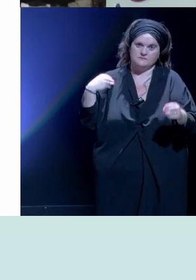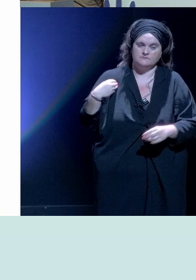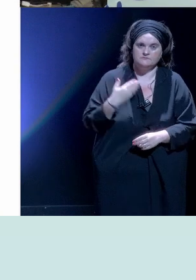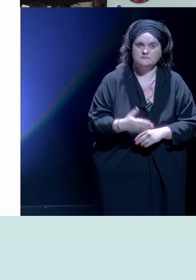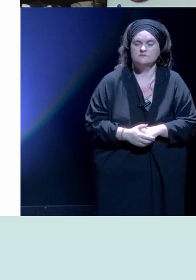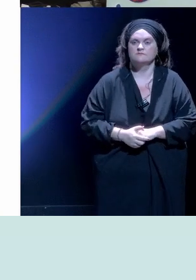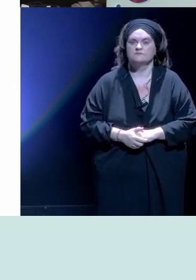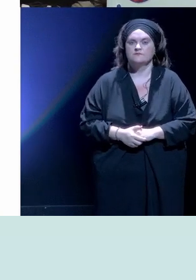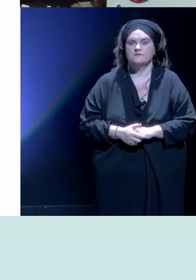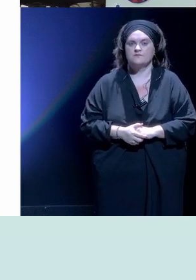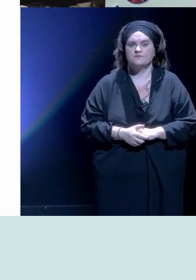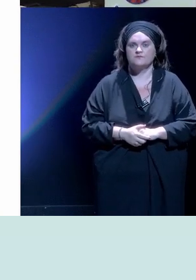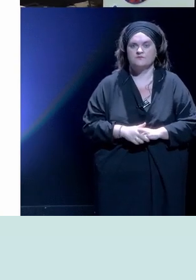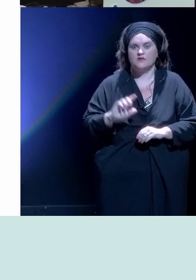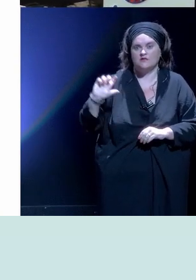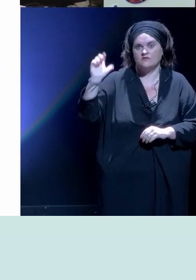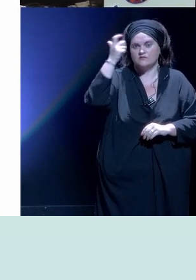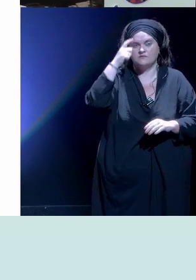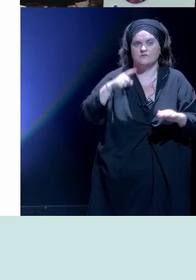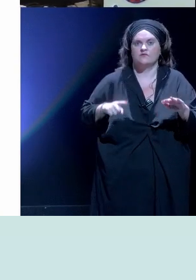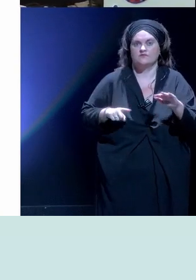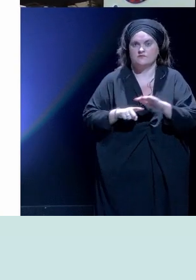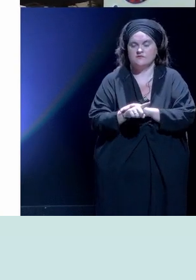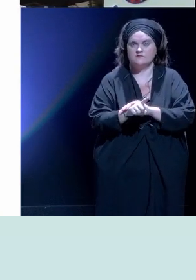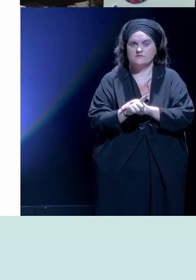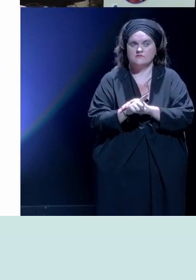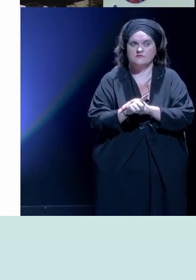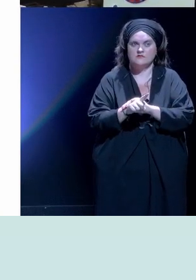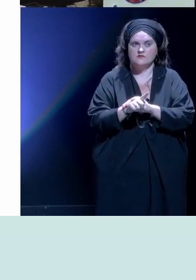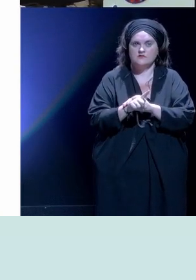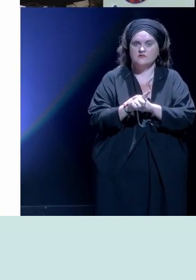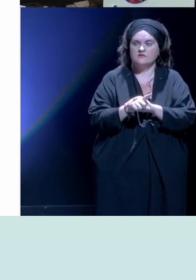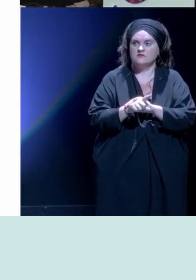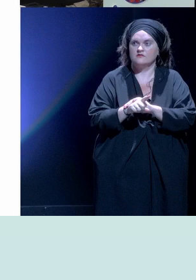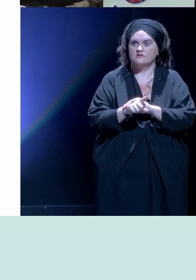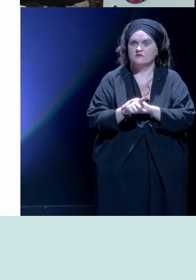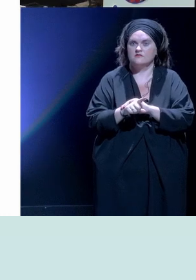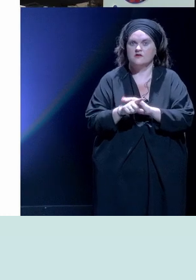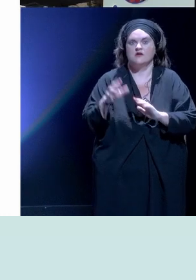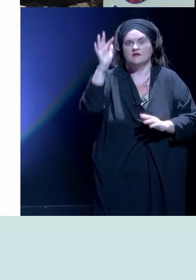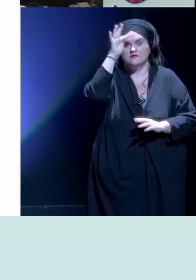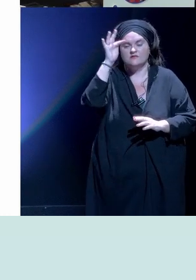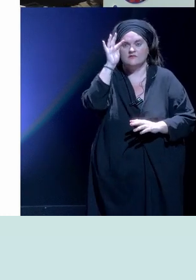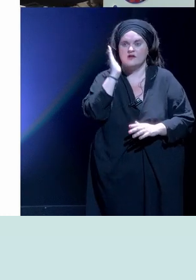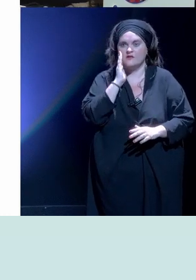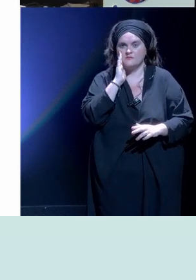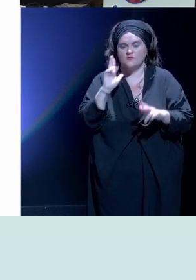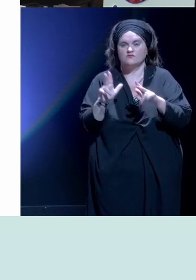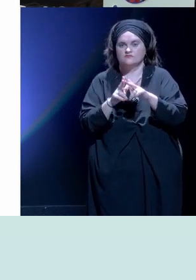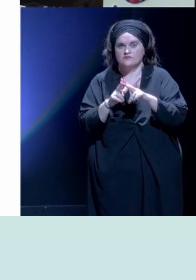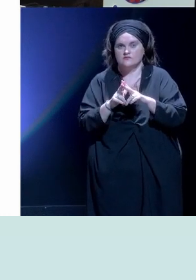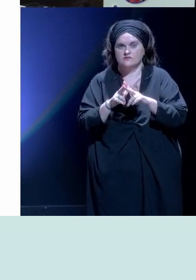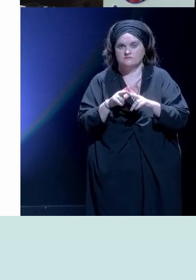Desarrollaré, por lo tanto, este concepto teniendo en cuenta la contribución de la teoría del apego